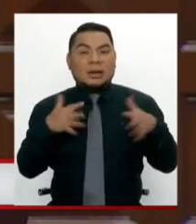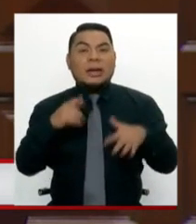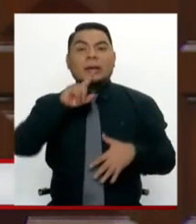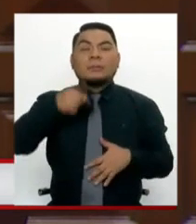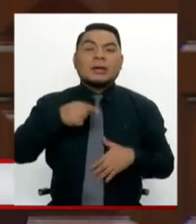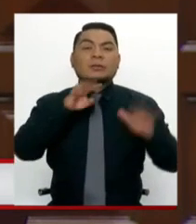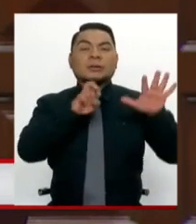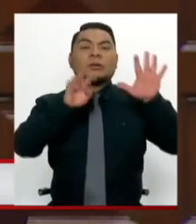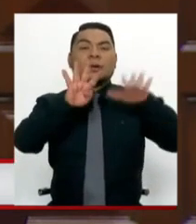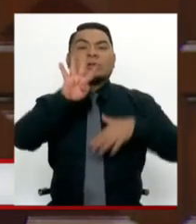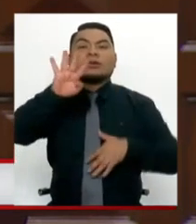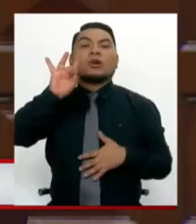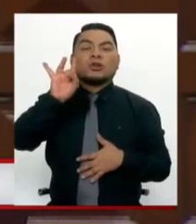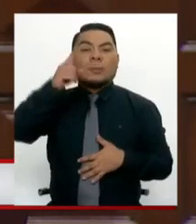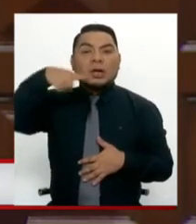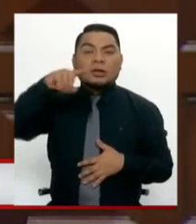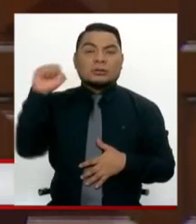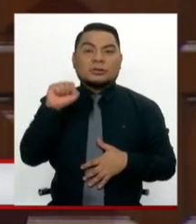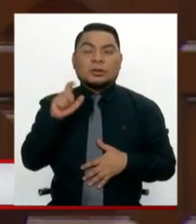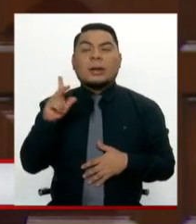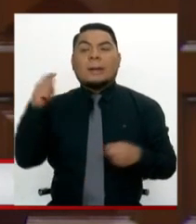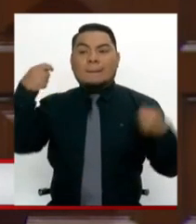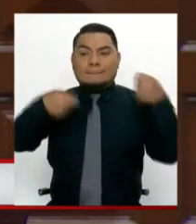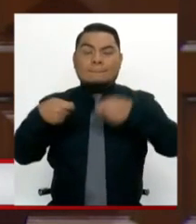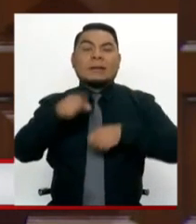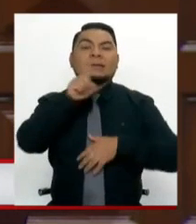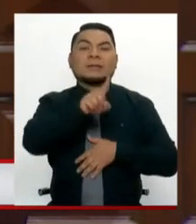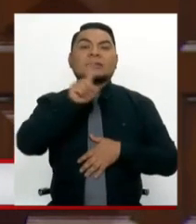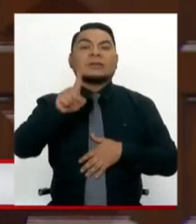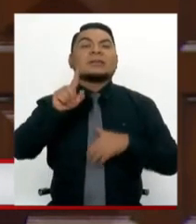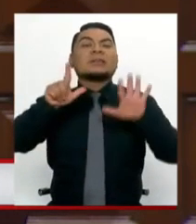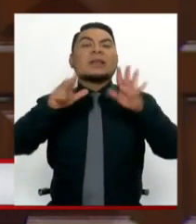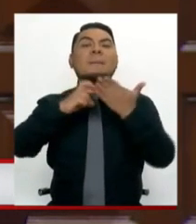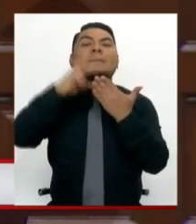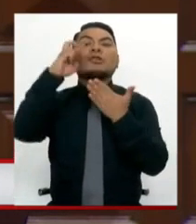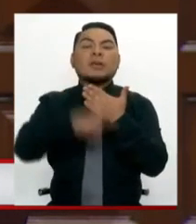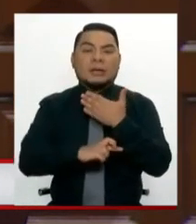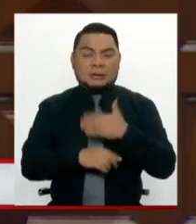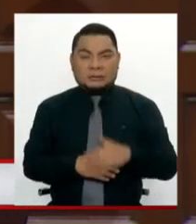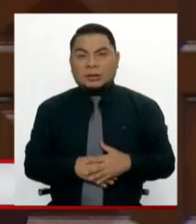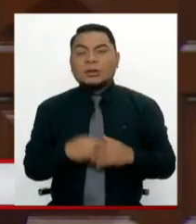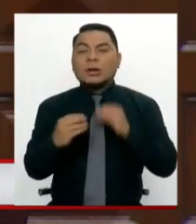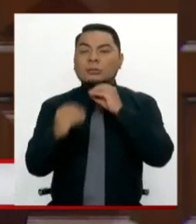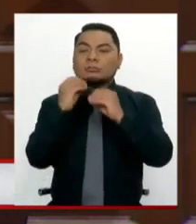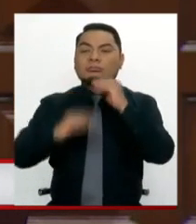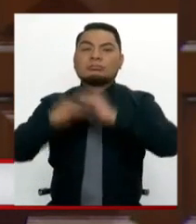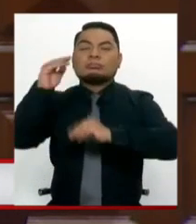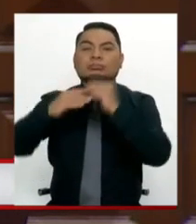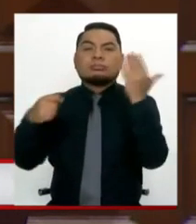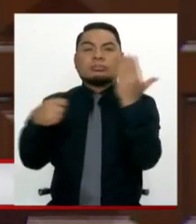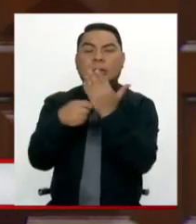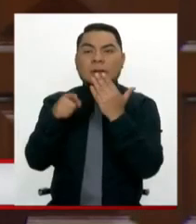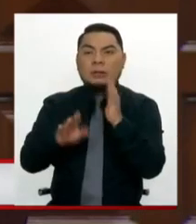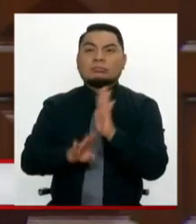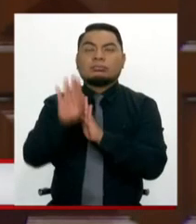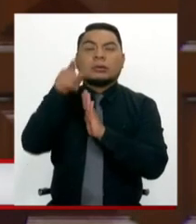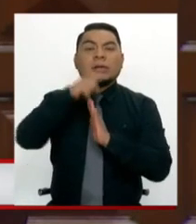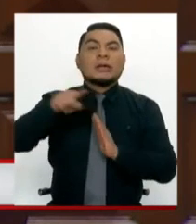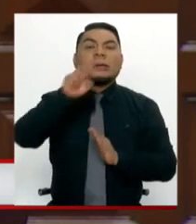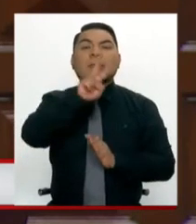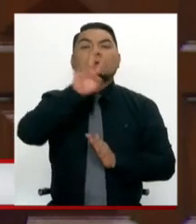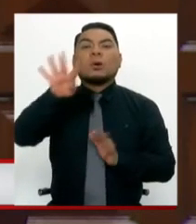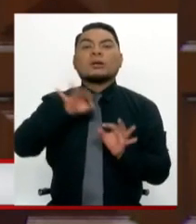1.948 millones de soles financiando 117 proyectos de electrificación en las 24 regiones del